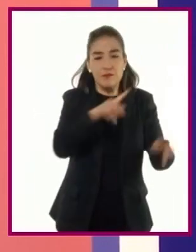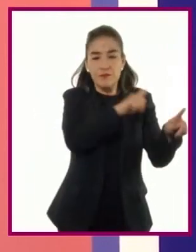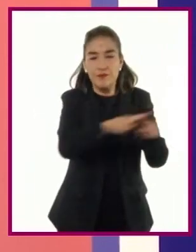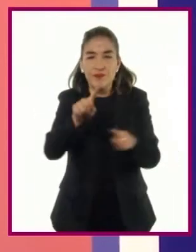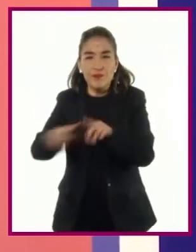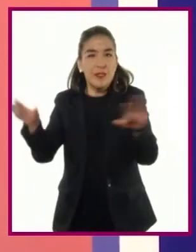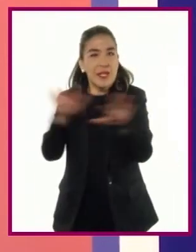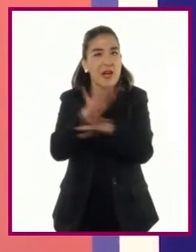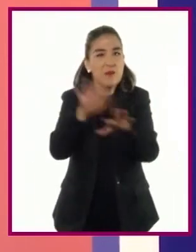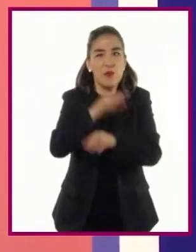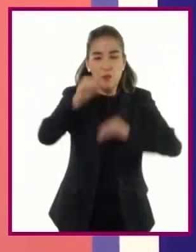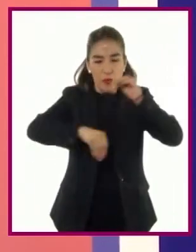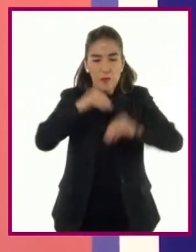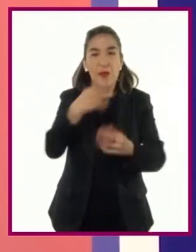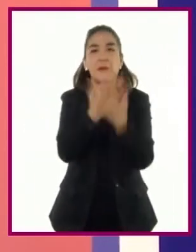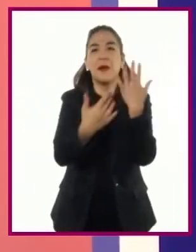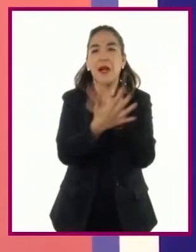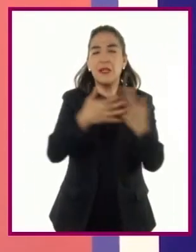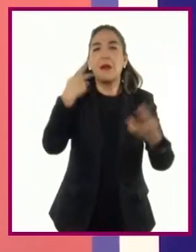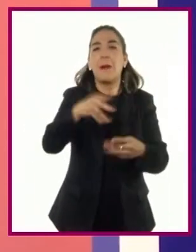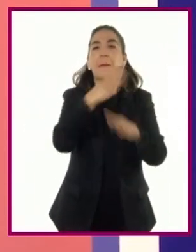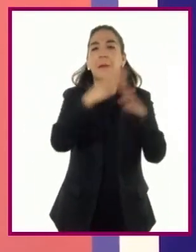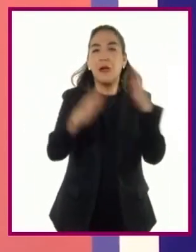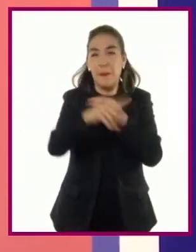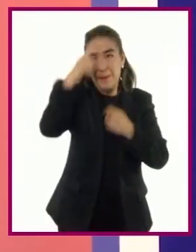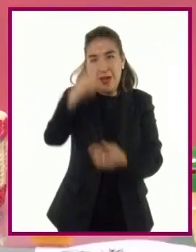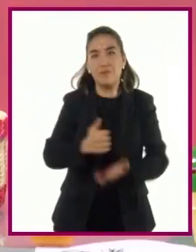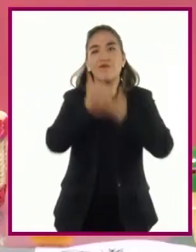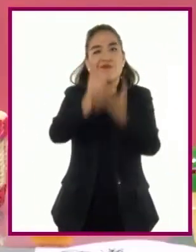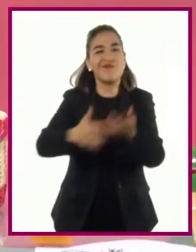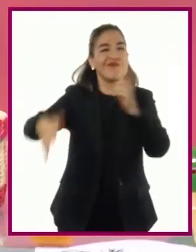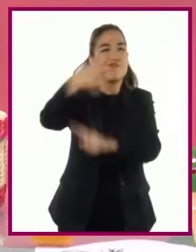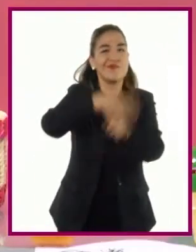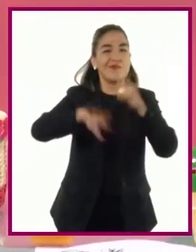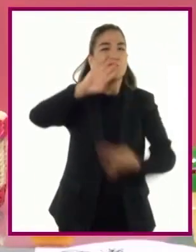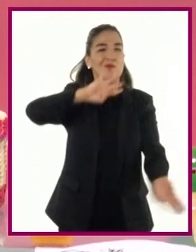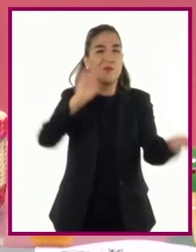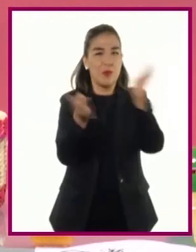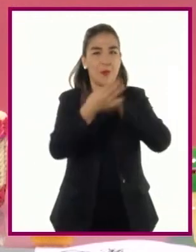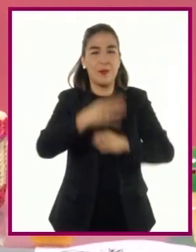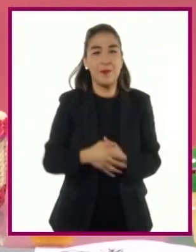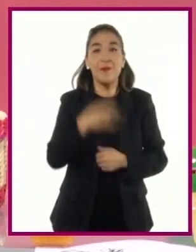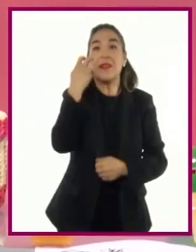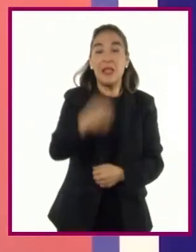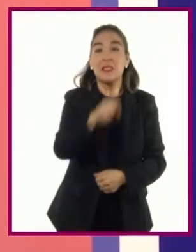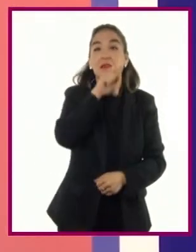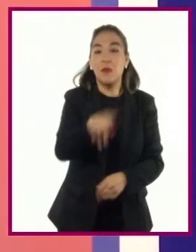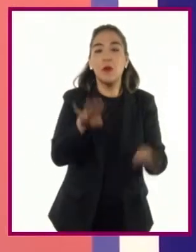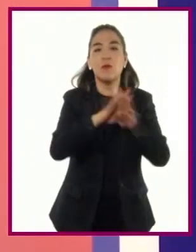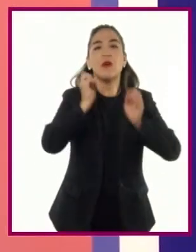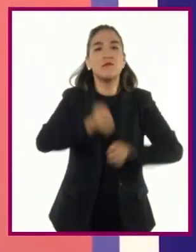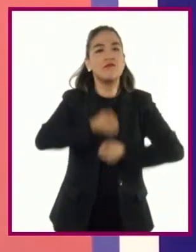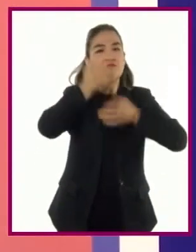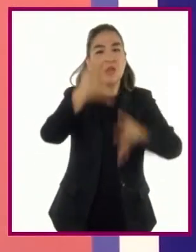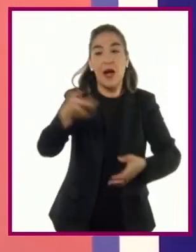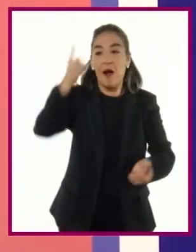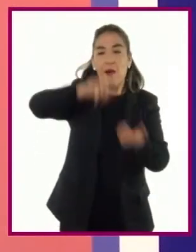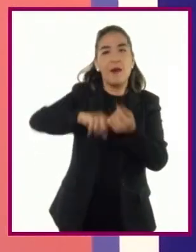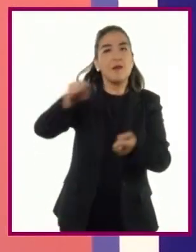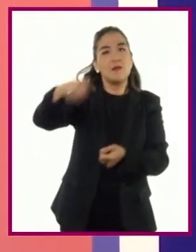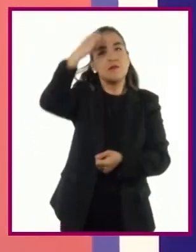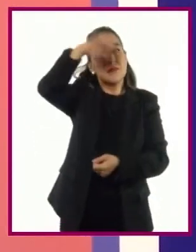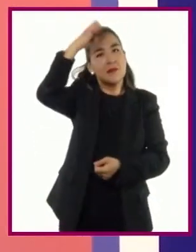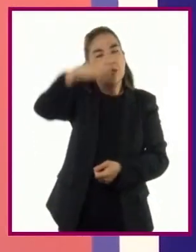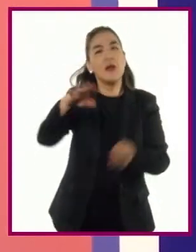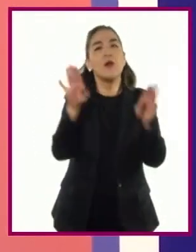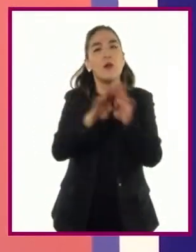diferentes materiales con el fin de dar respuesta al mundo que lo rodea, así como la expresión del conocimiento que han